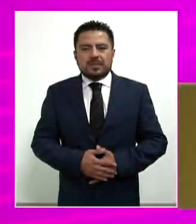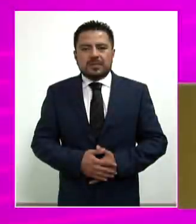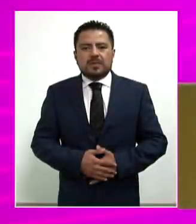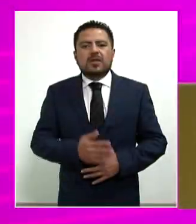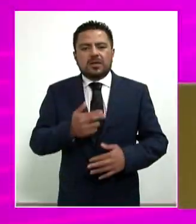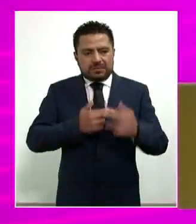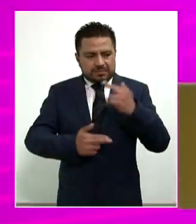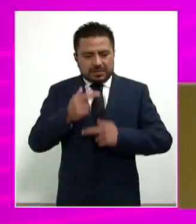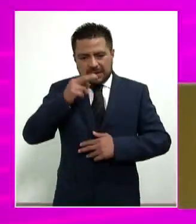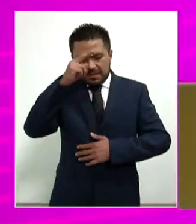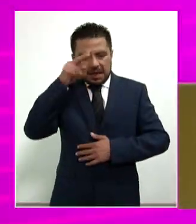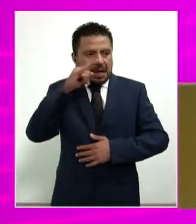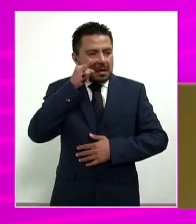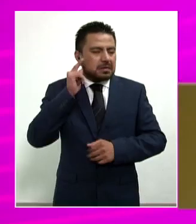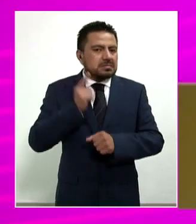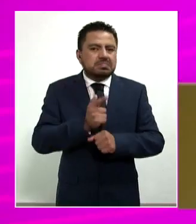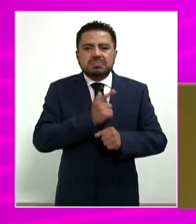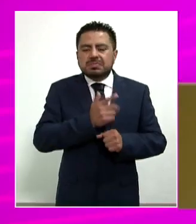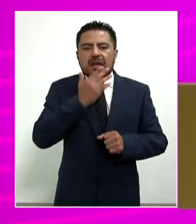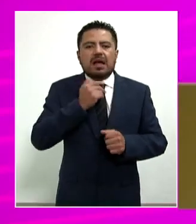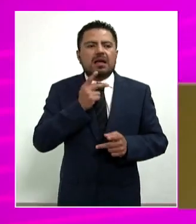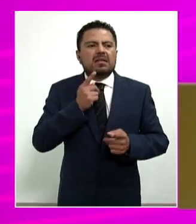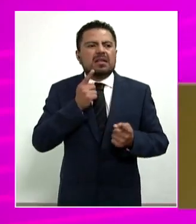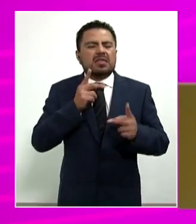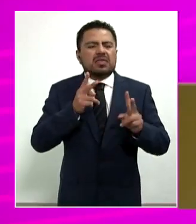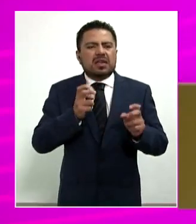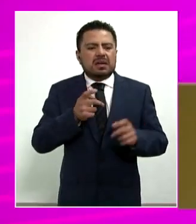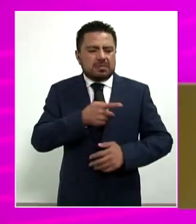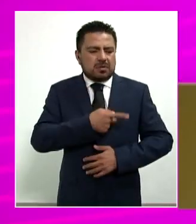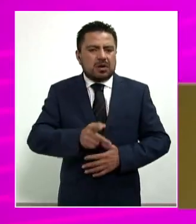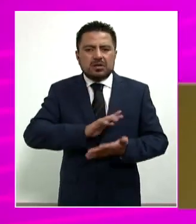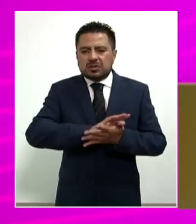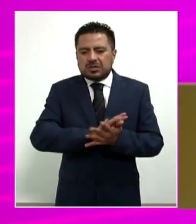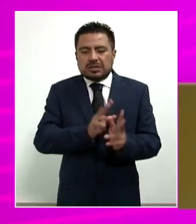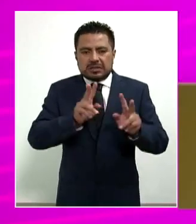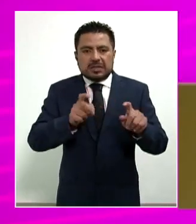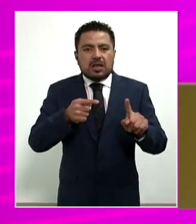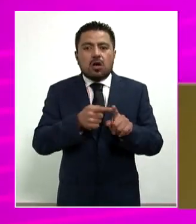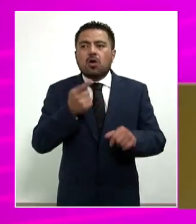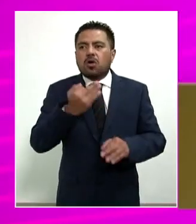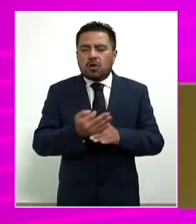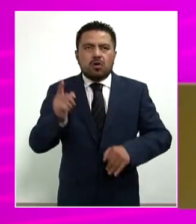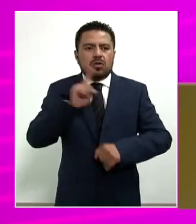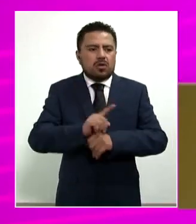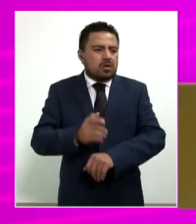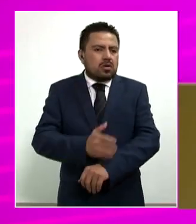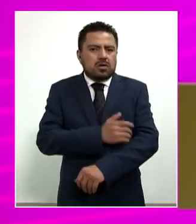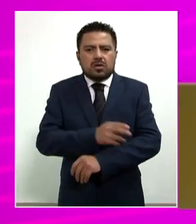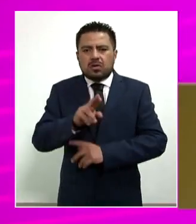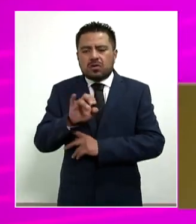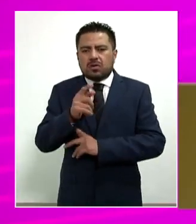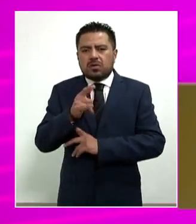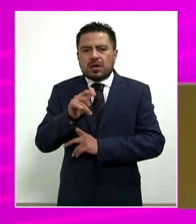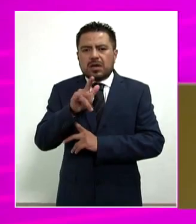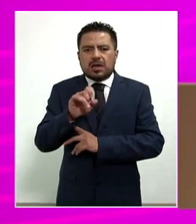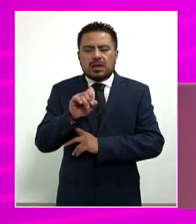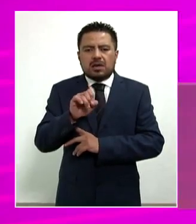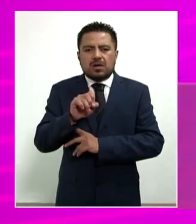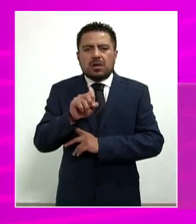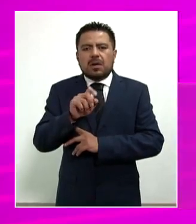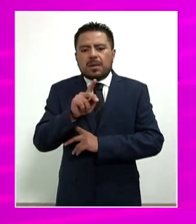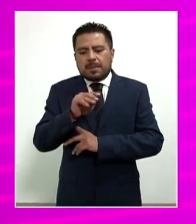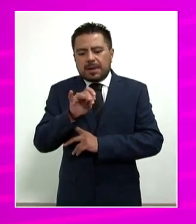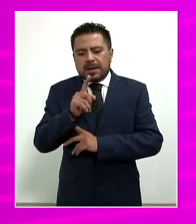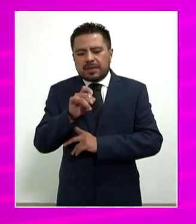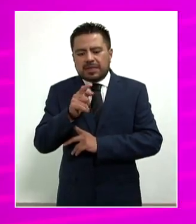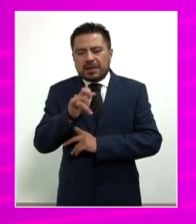Estamos de regreso en México Invisible, hablando sobre pobreza y discriminación. El día de hoy me acompañan Rogelio Gómez Hermosillo,